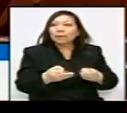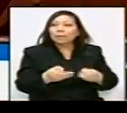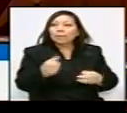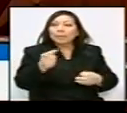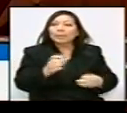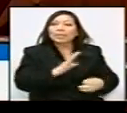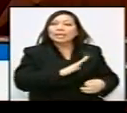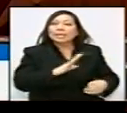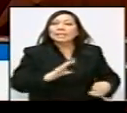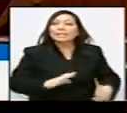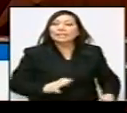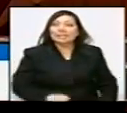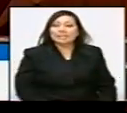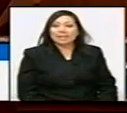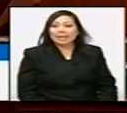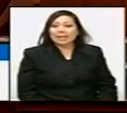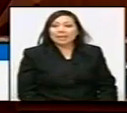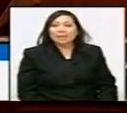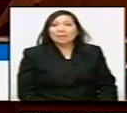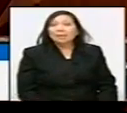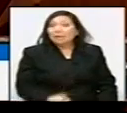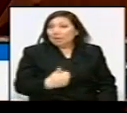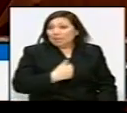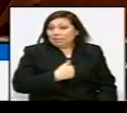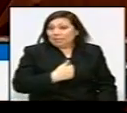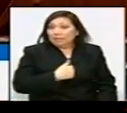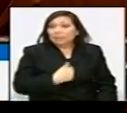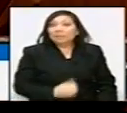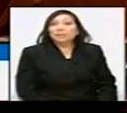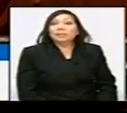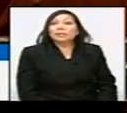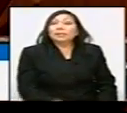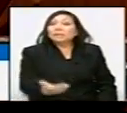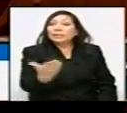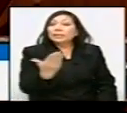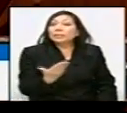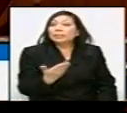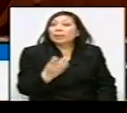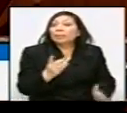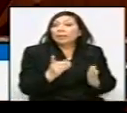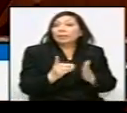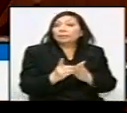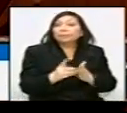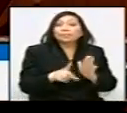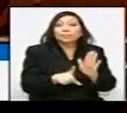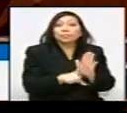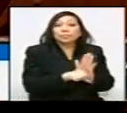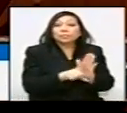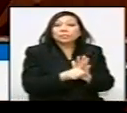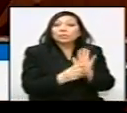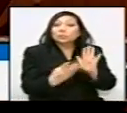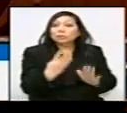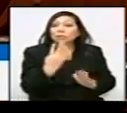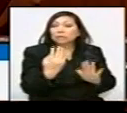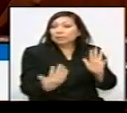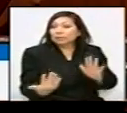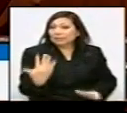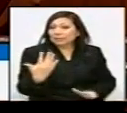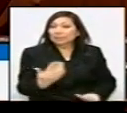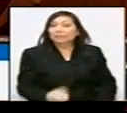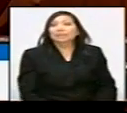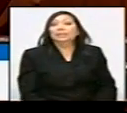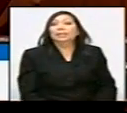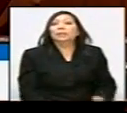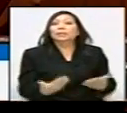funcionarios del Estado. En la misma línea, expedimos el decreto legislativo 1415,